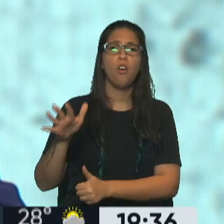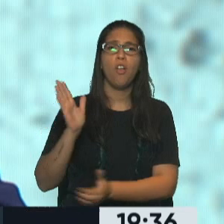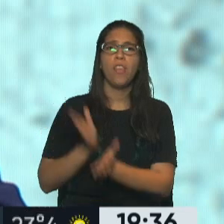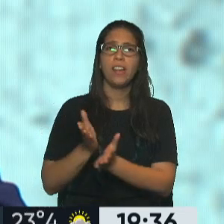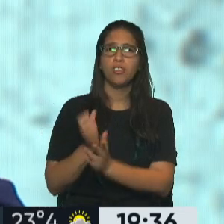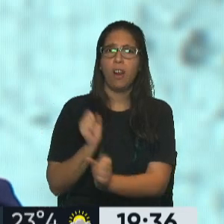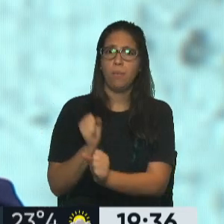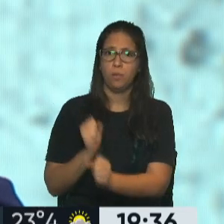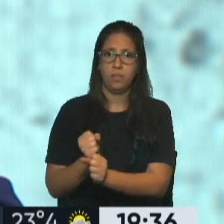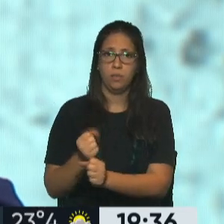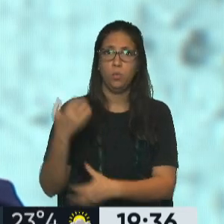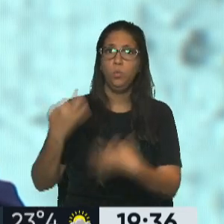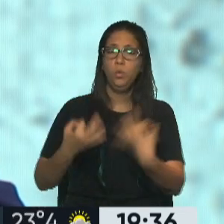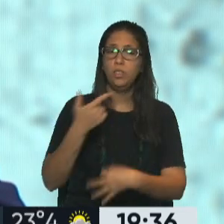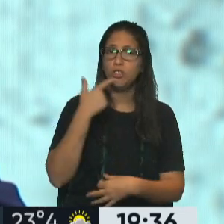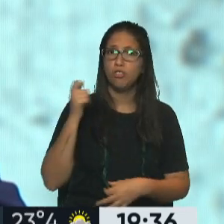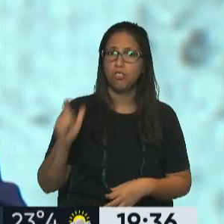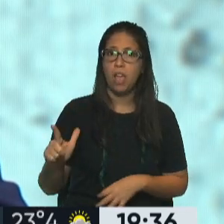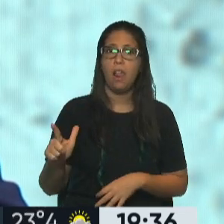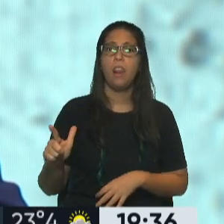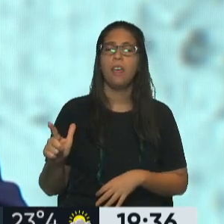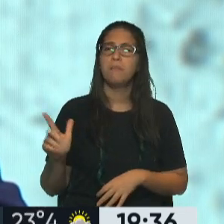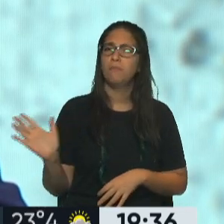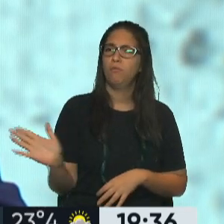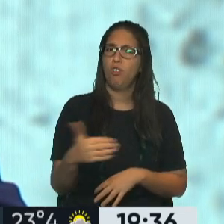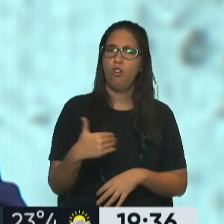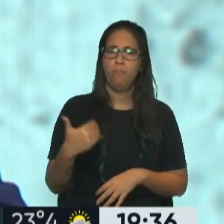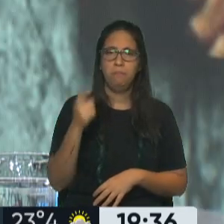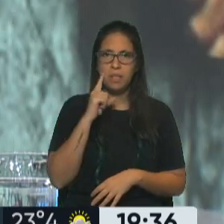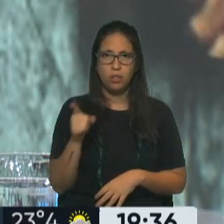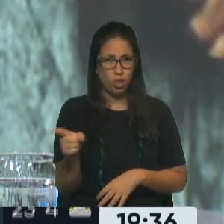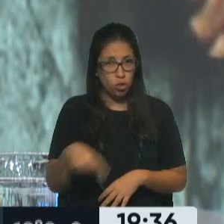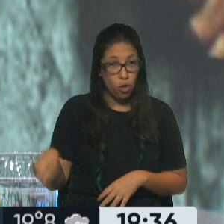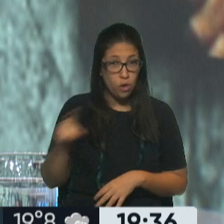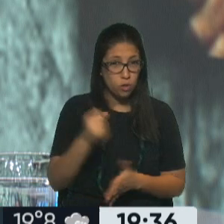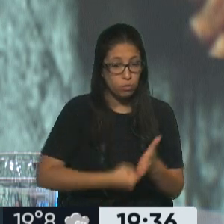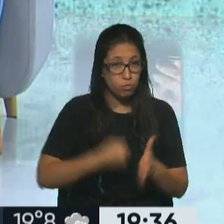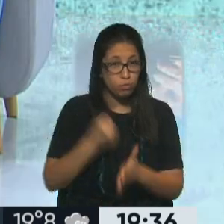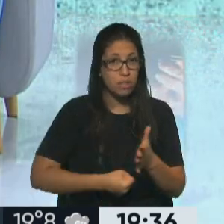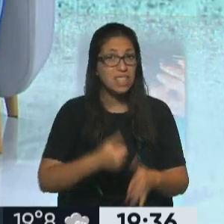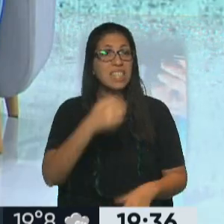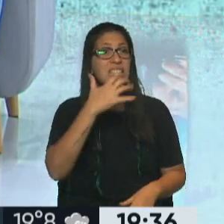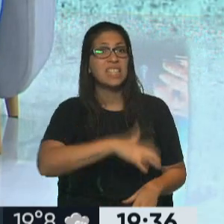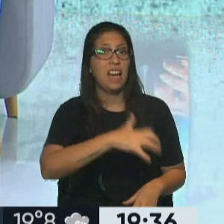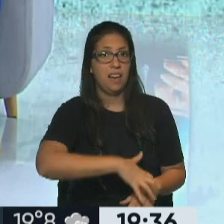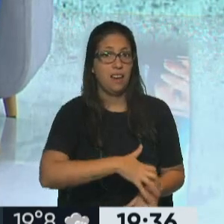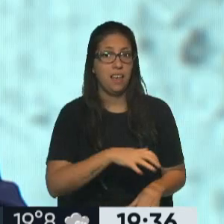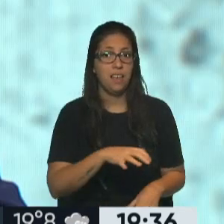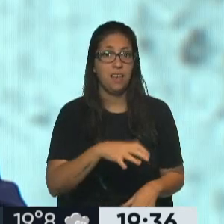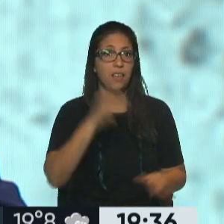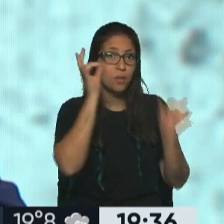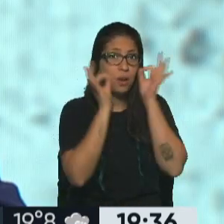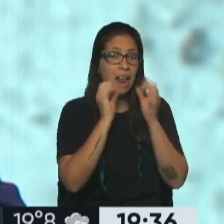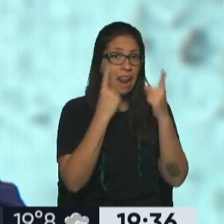Derechos laborales la justicia social digamos parece que todo eso está en todo eso nos costó mucho sangre y todavía Estamos